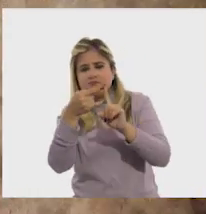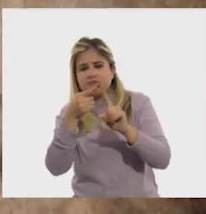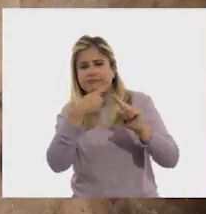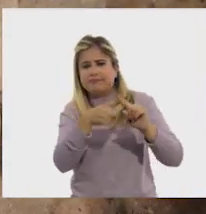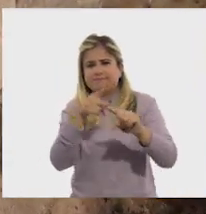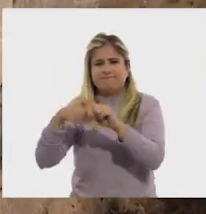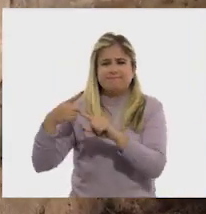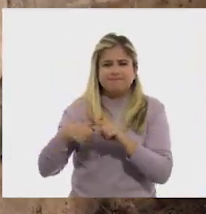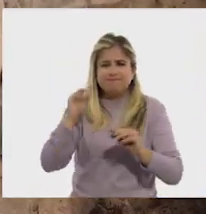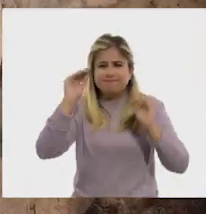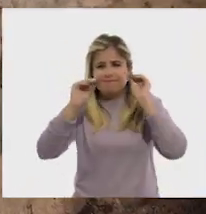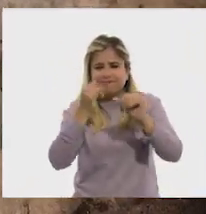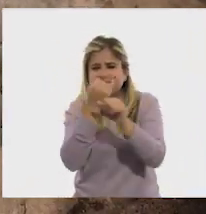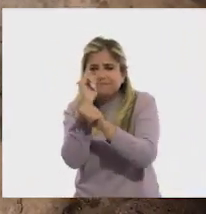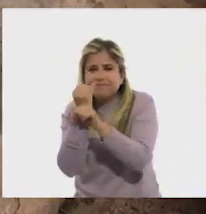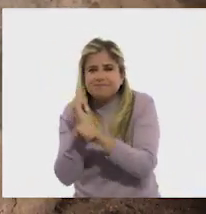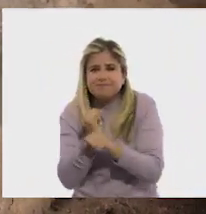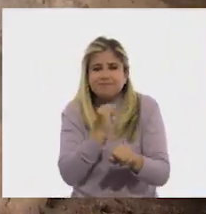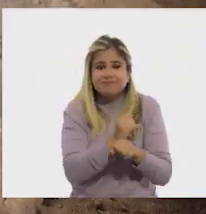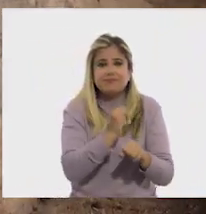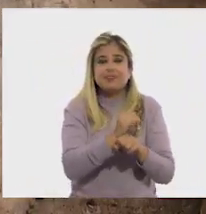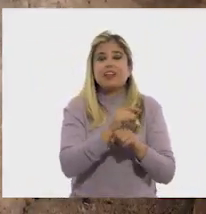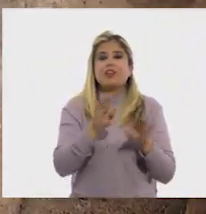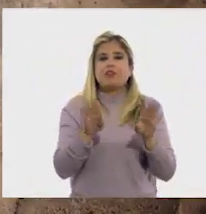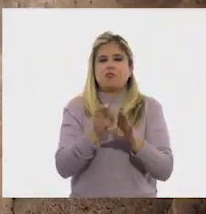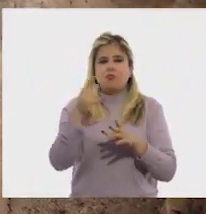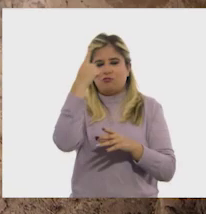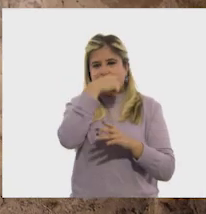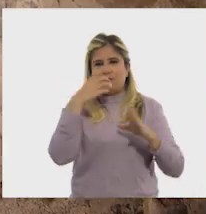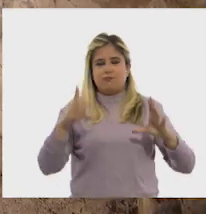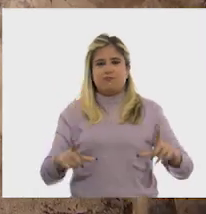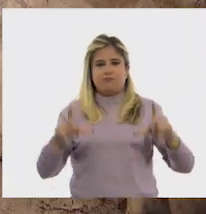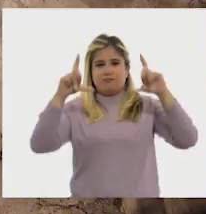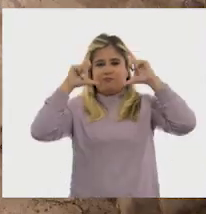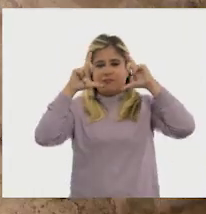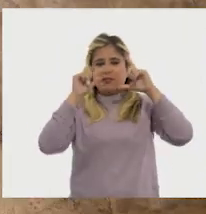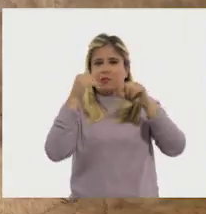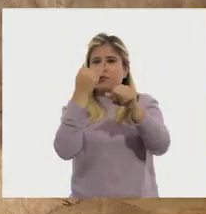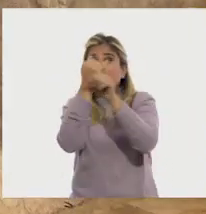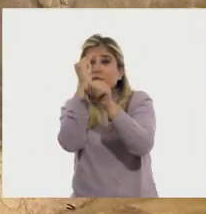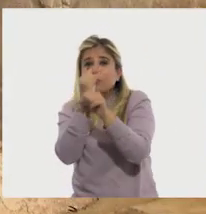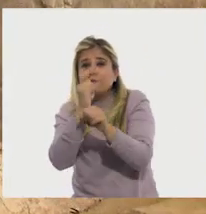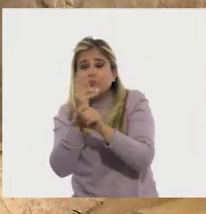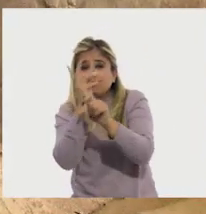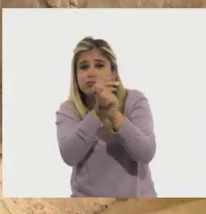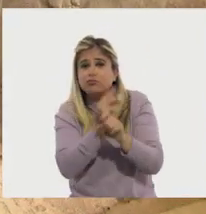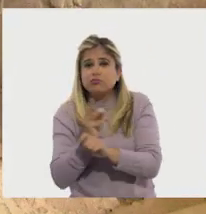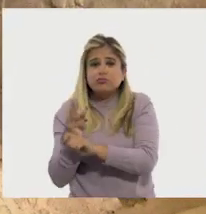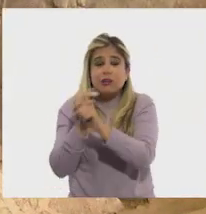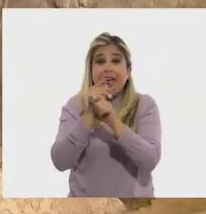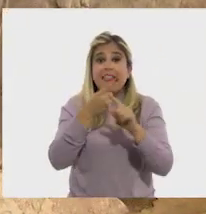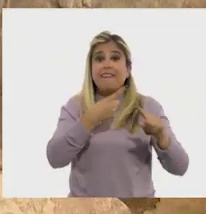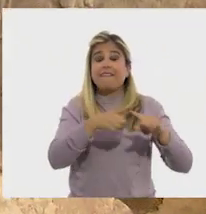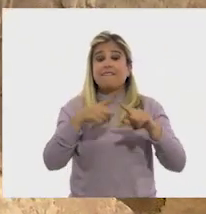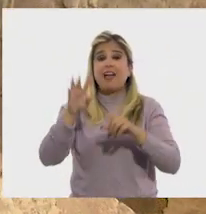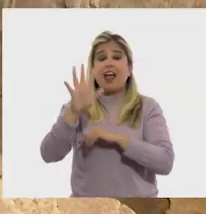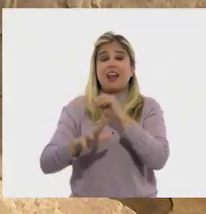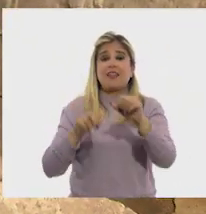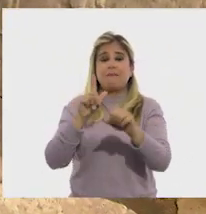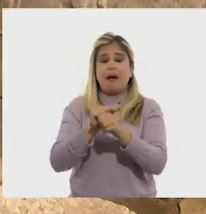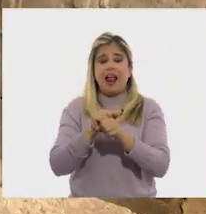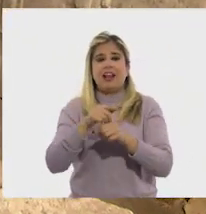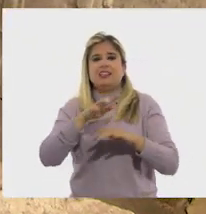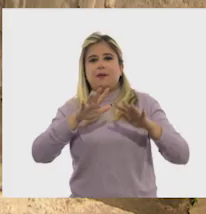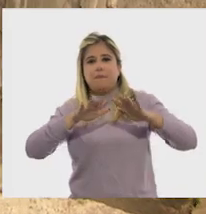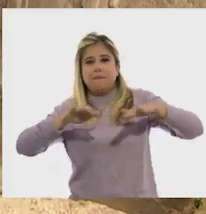abstractas, además de otras figuras, como el mascarón de la fachada del Templo 6 y una gran variedad de animales acuáticos